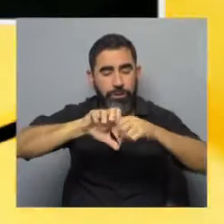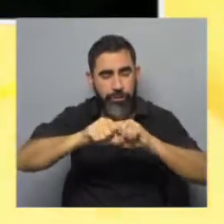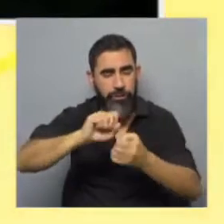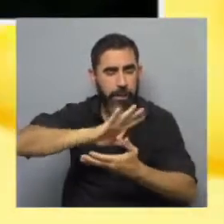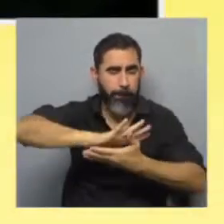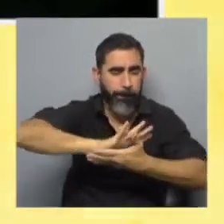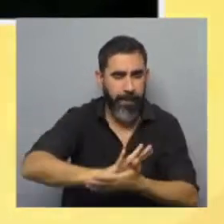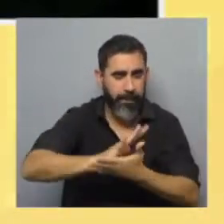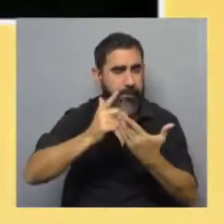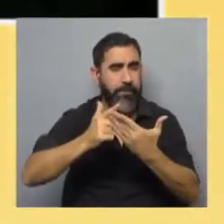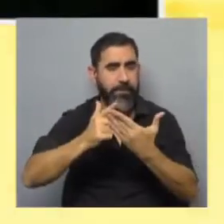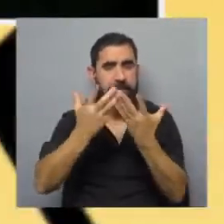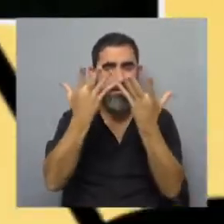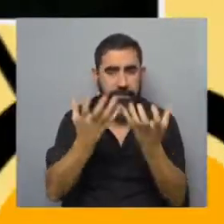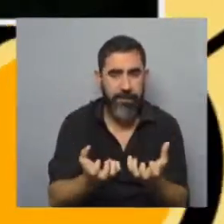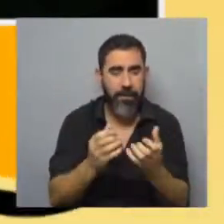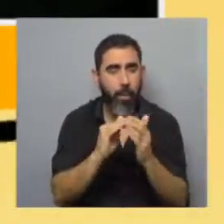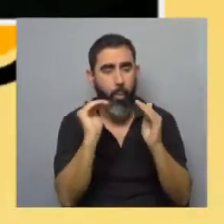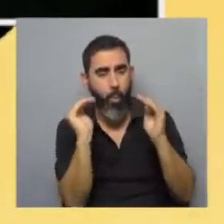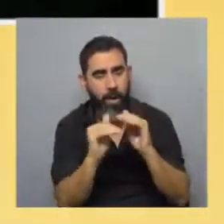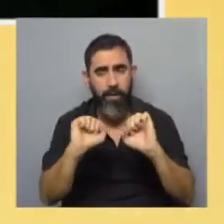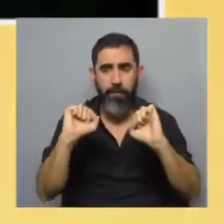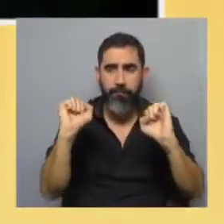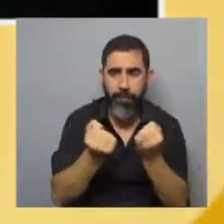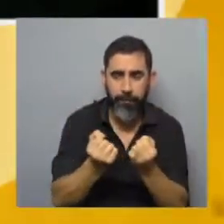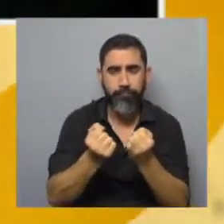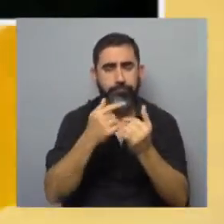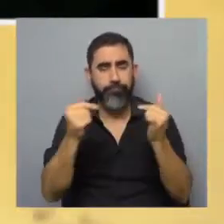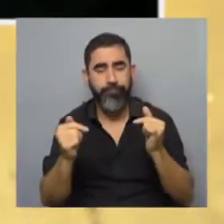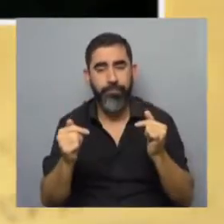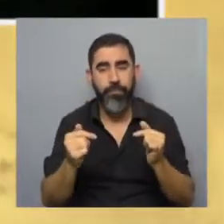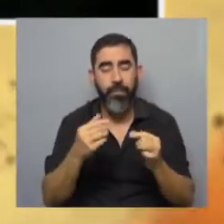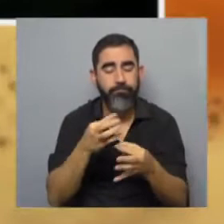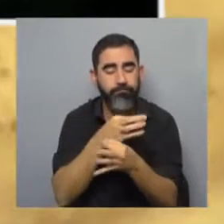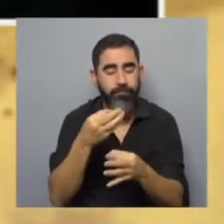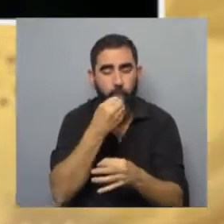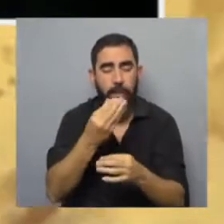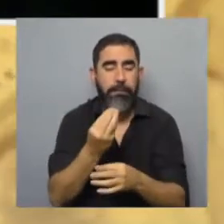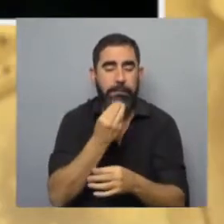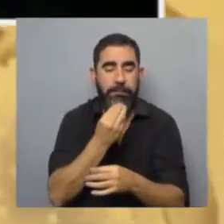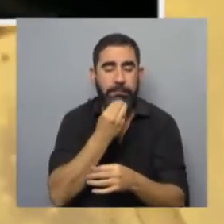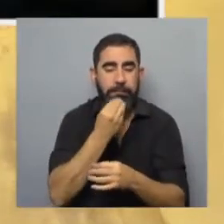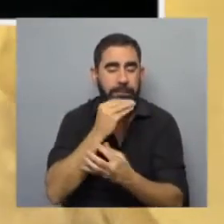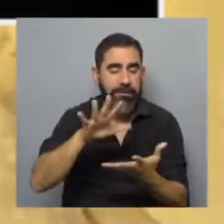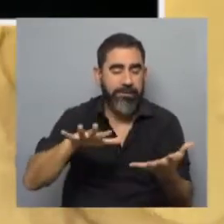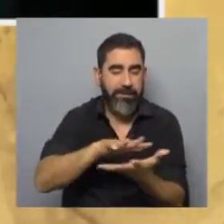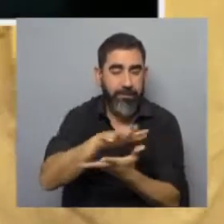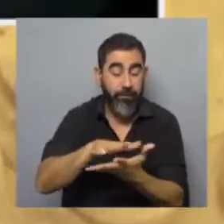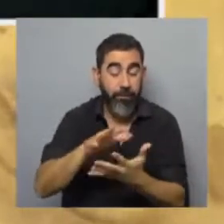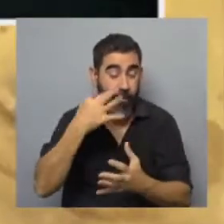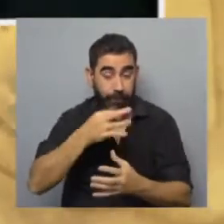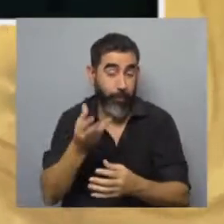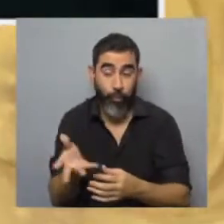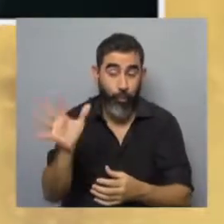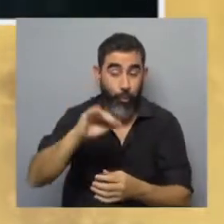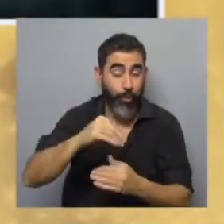apretando, secando, guardando, enfriando, sí. ¿No? Todo eso para simular las cuestiones que pasan claro. En